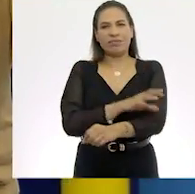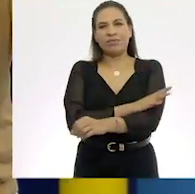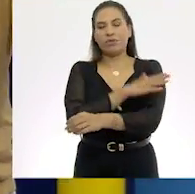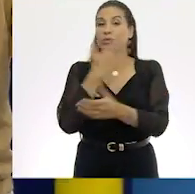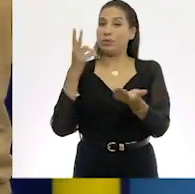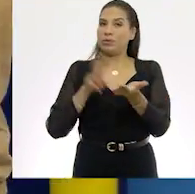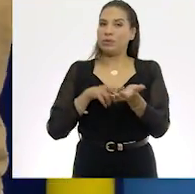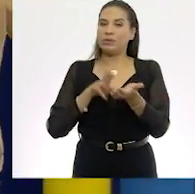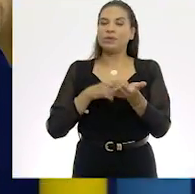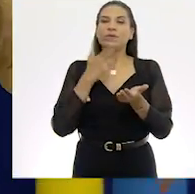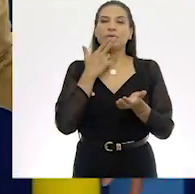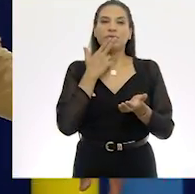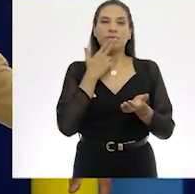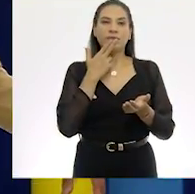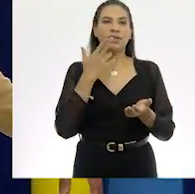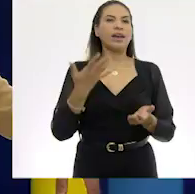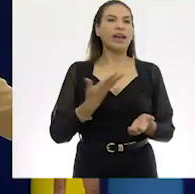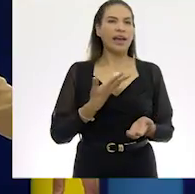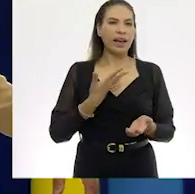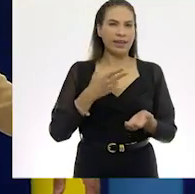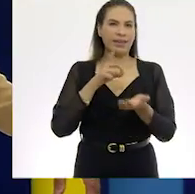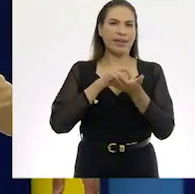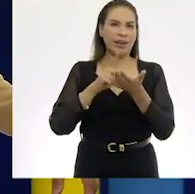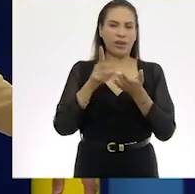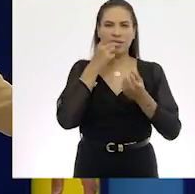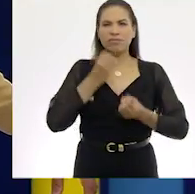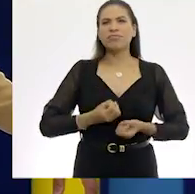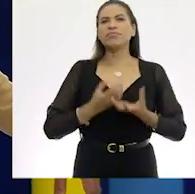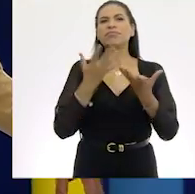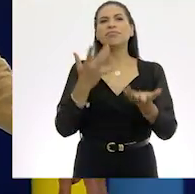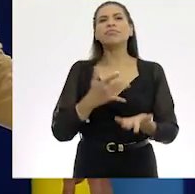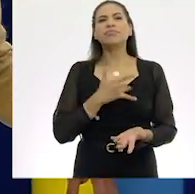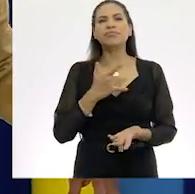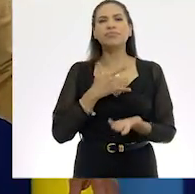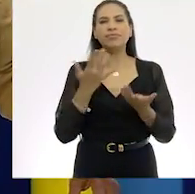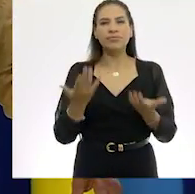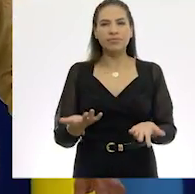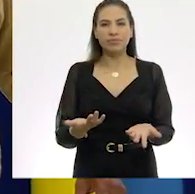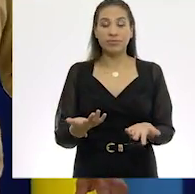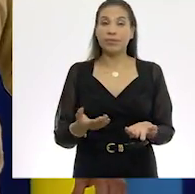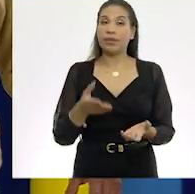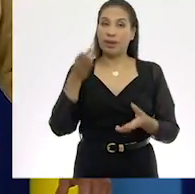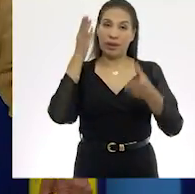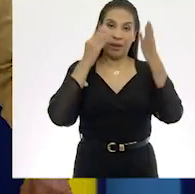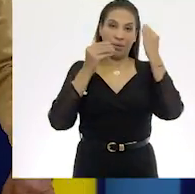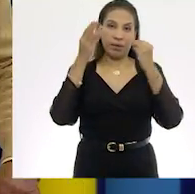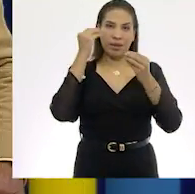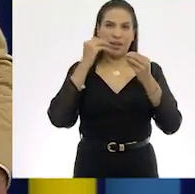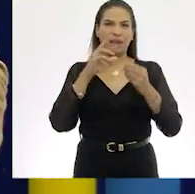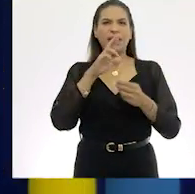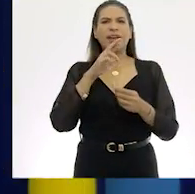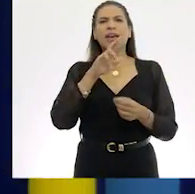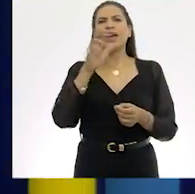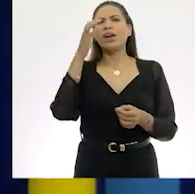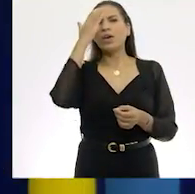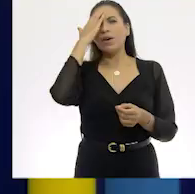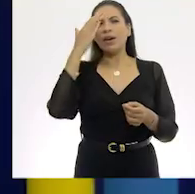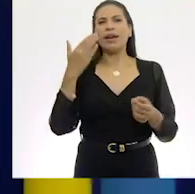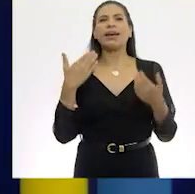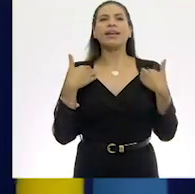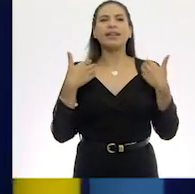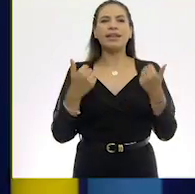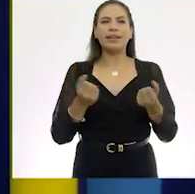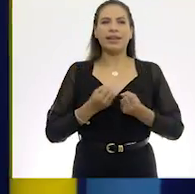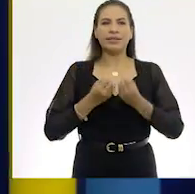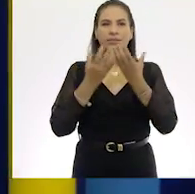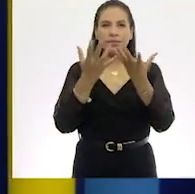las emociones son válidas. Tenemos derecho a expresar lo que sentimos. Hay que aprender a reconocer, entender y expresar